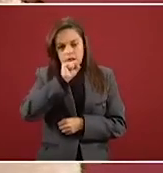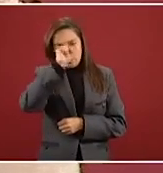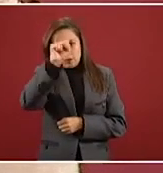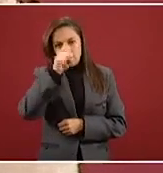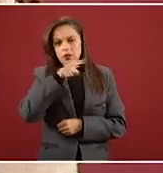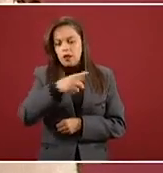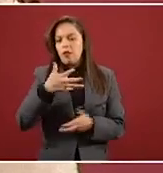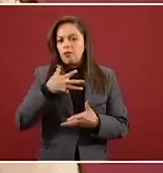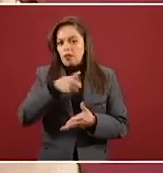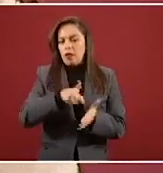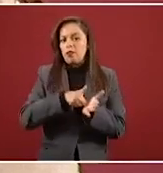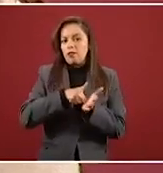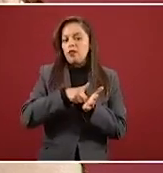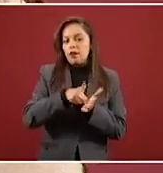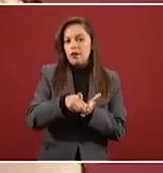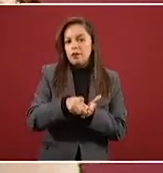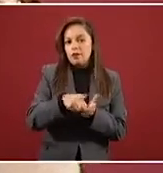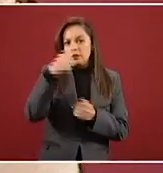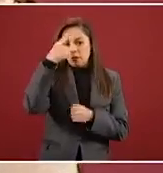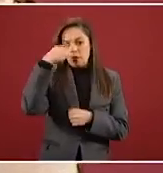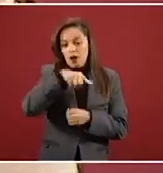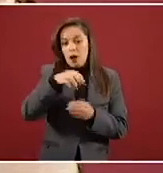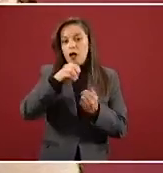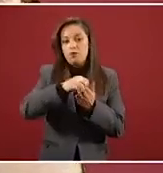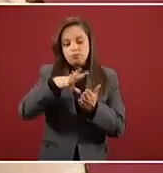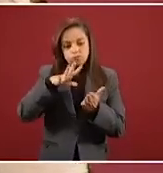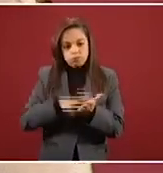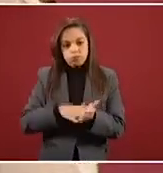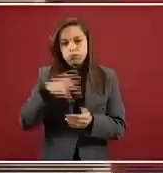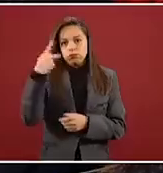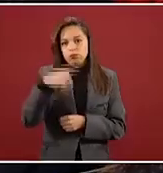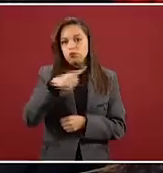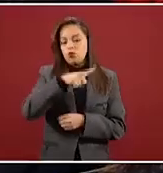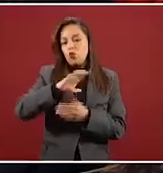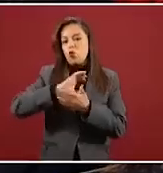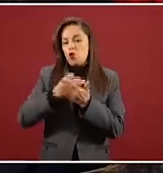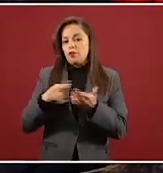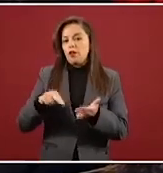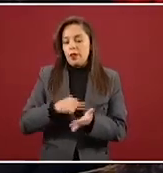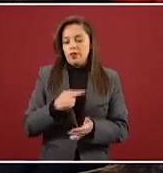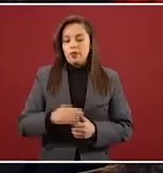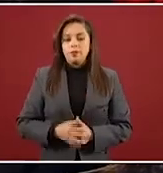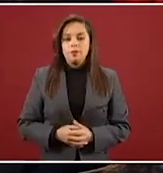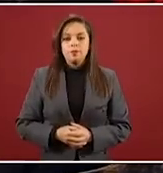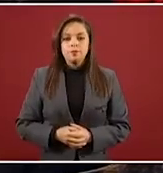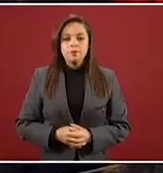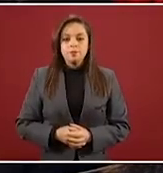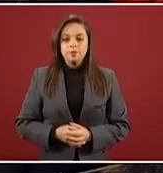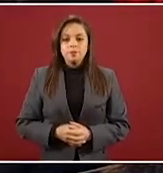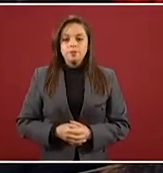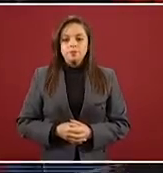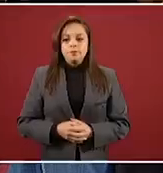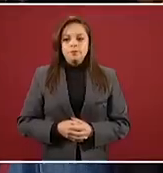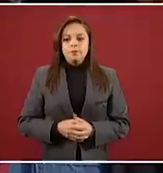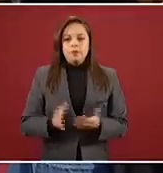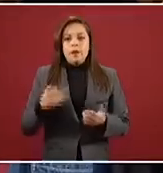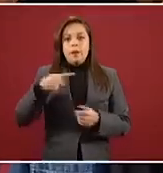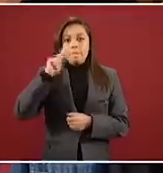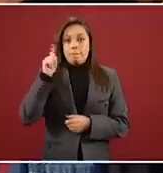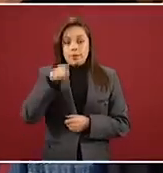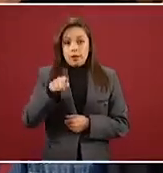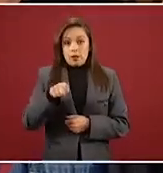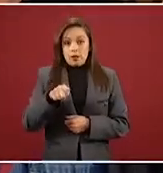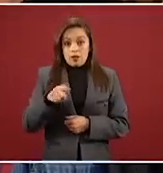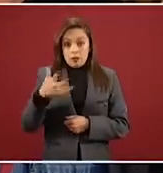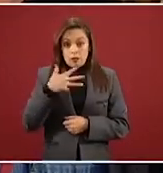tendría derecho a tener la titularidad del contrato. Pero precisamente, perdón que interrumpí, precisamente están creando un sindicato